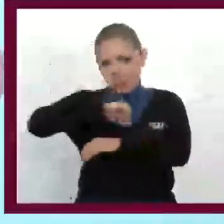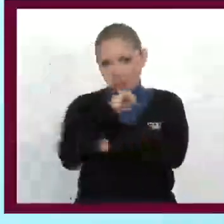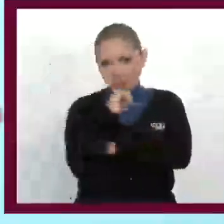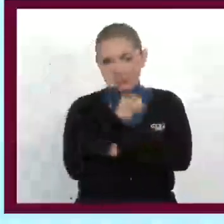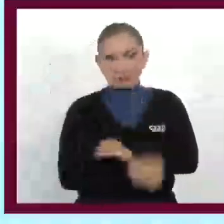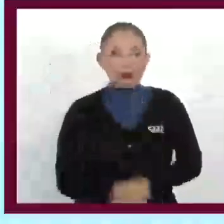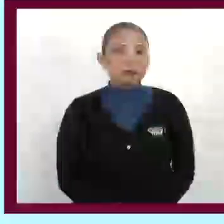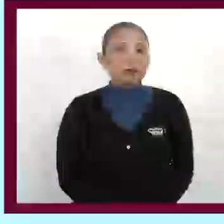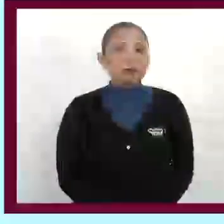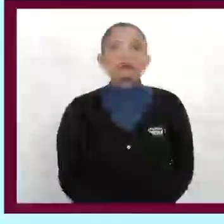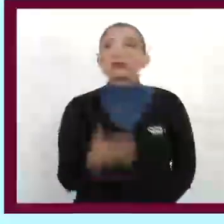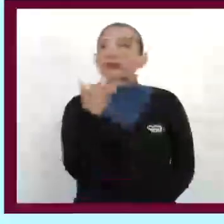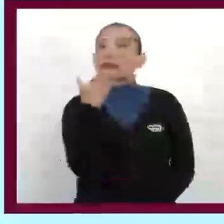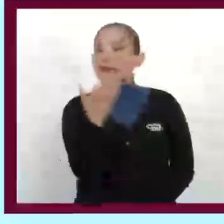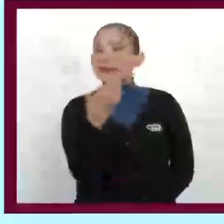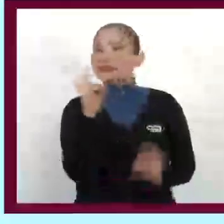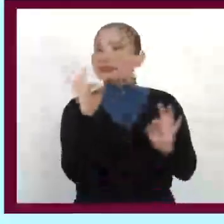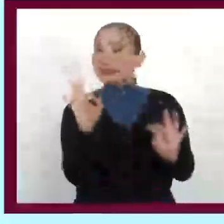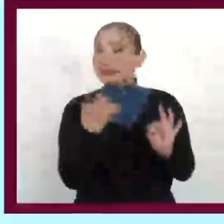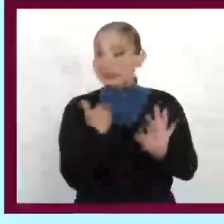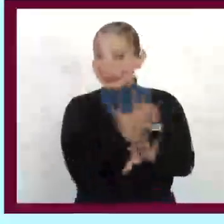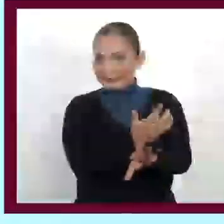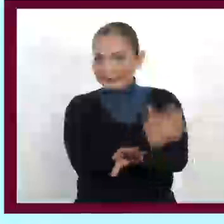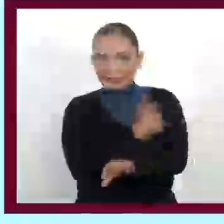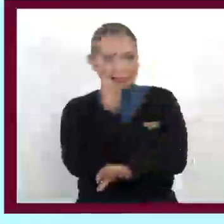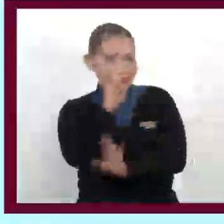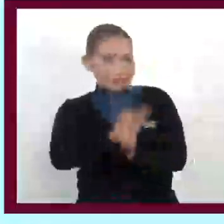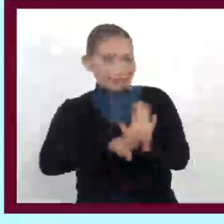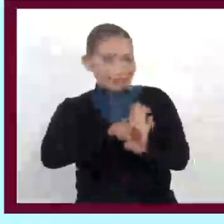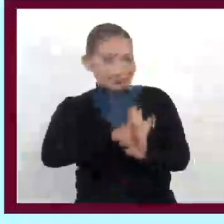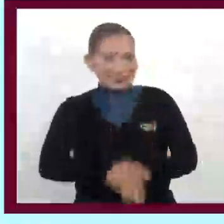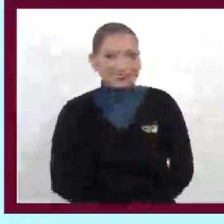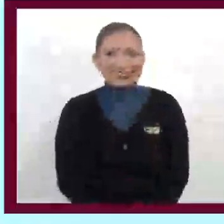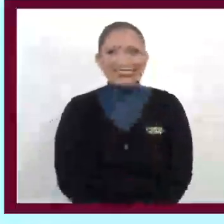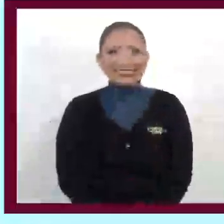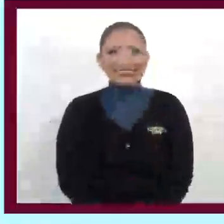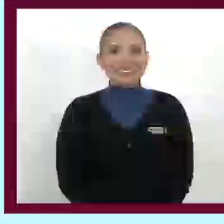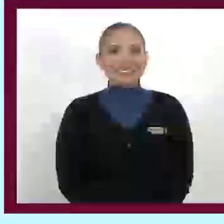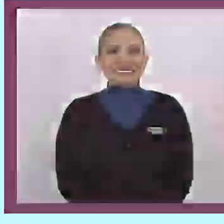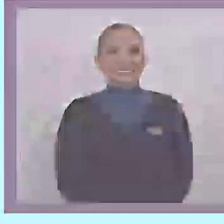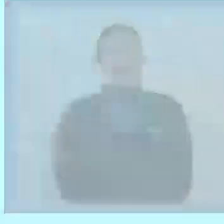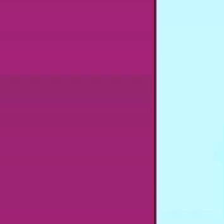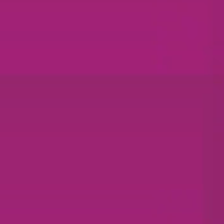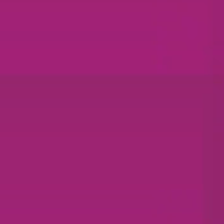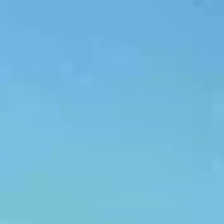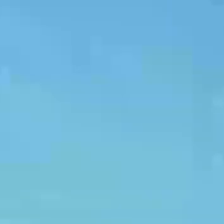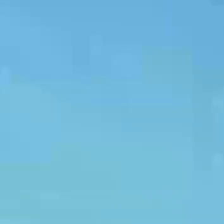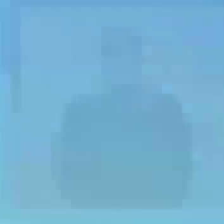experiencias. Bien, ahora sí, acompáñenos a ver la cápsula.